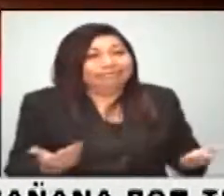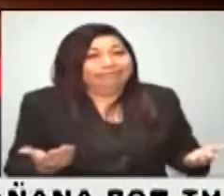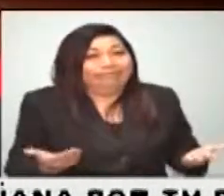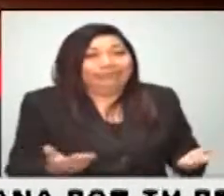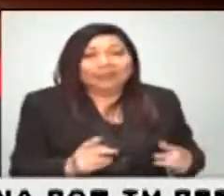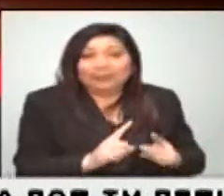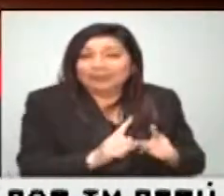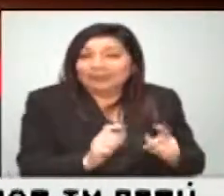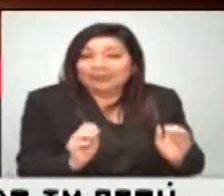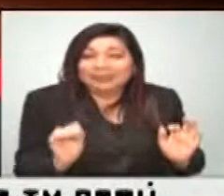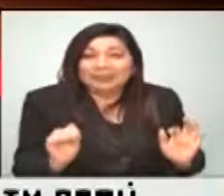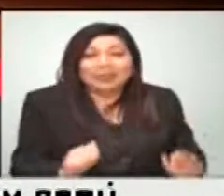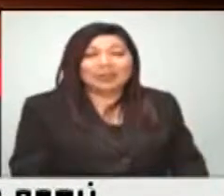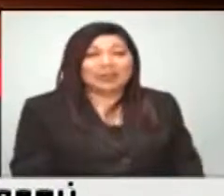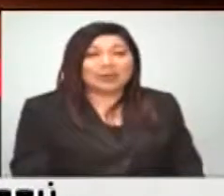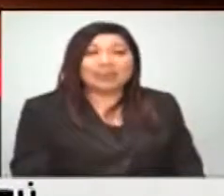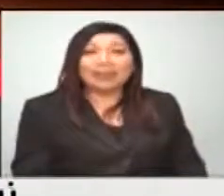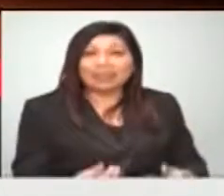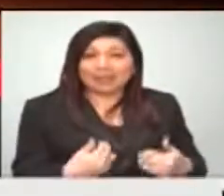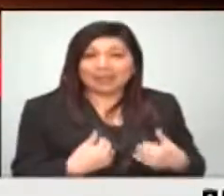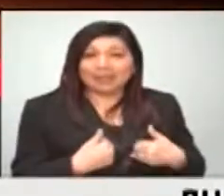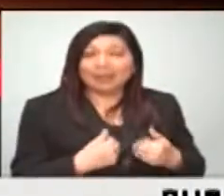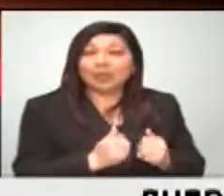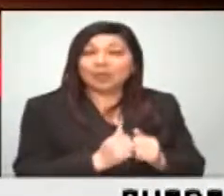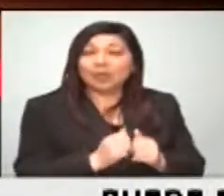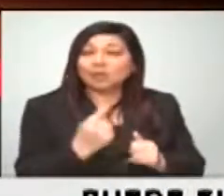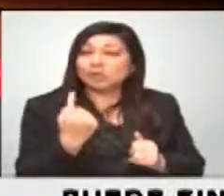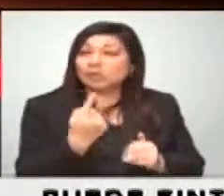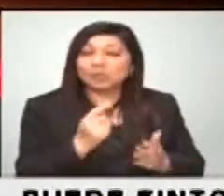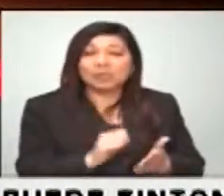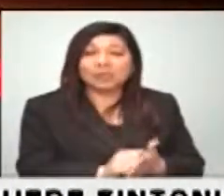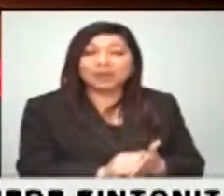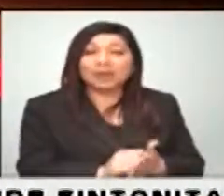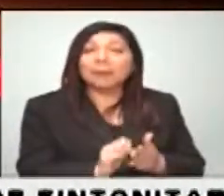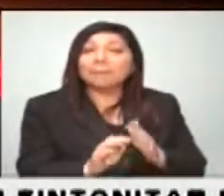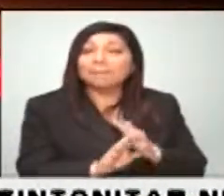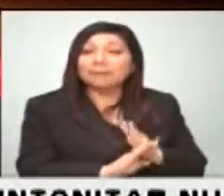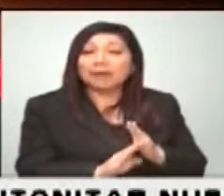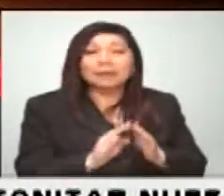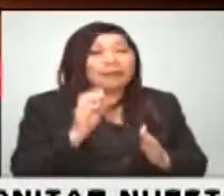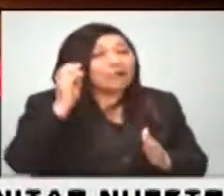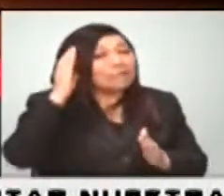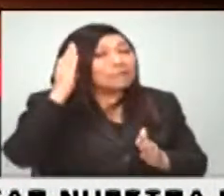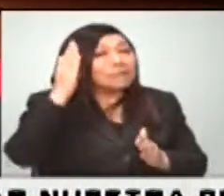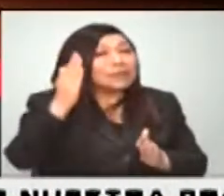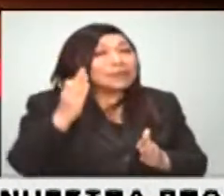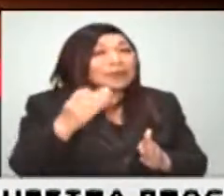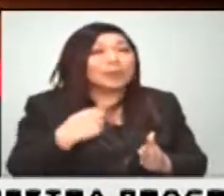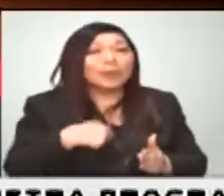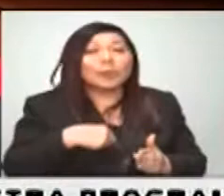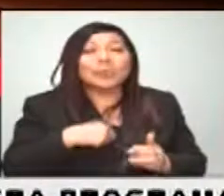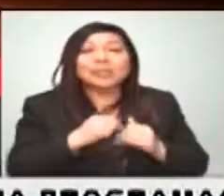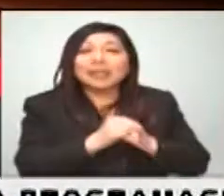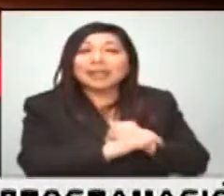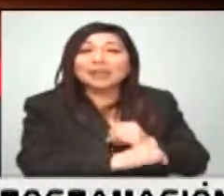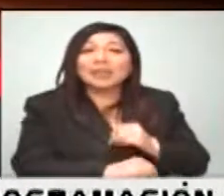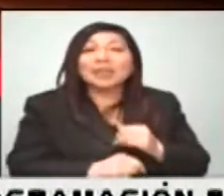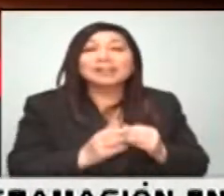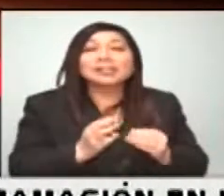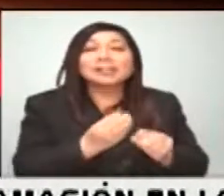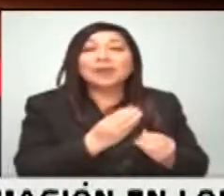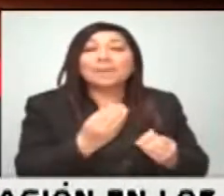una cuestión que tiene una relación no solamente con bases filosóficas de nuestra nacionalidad,